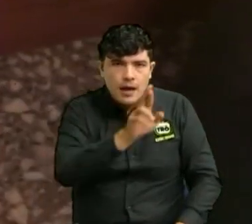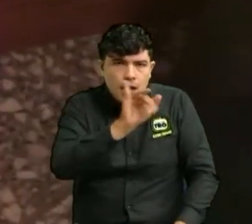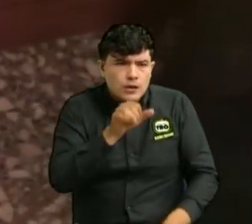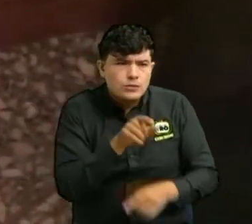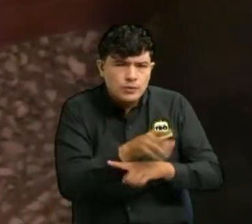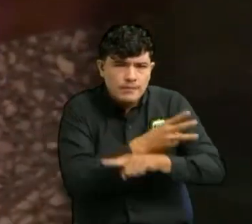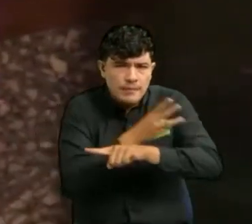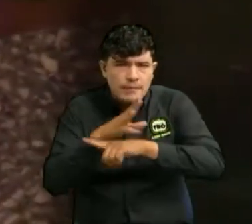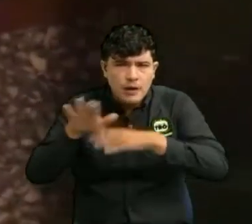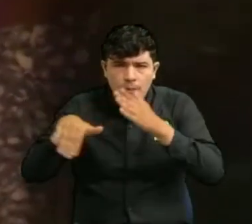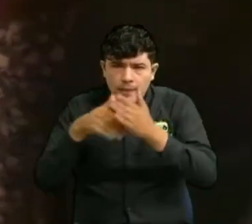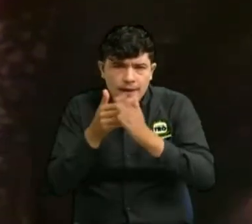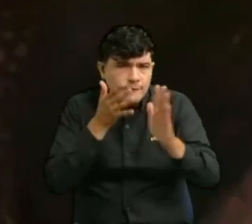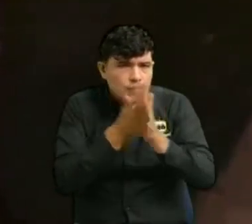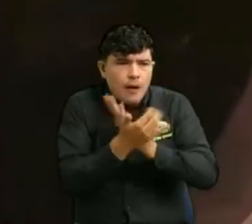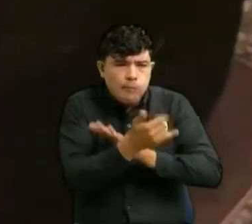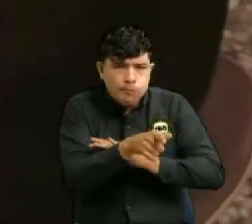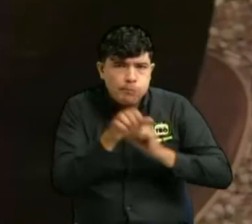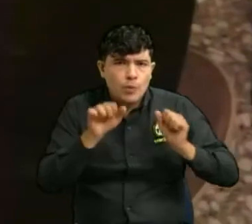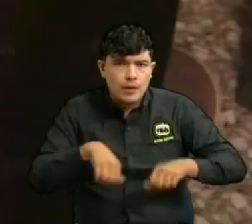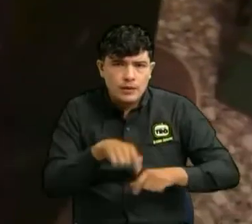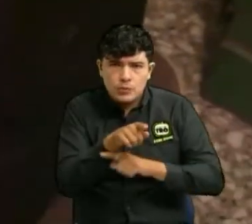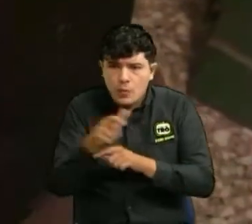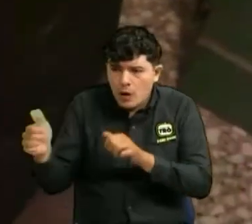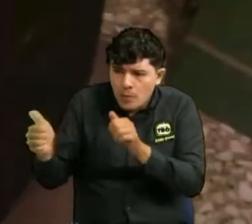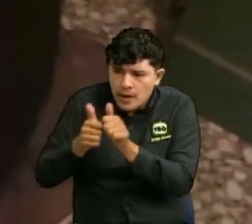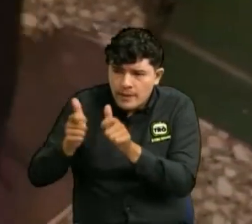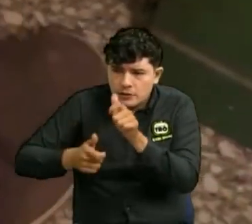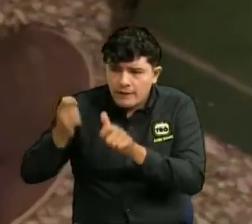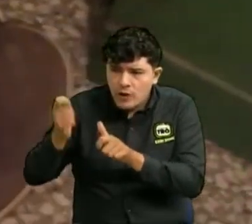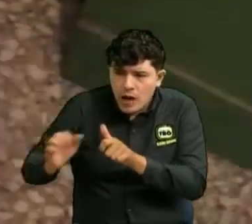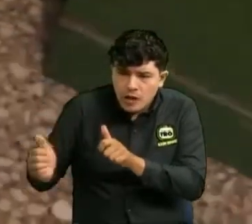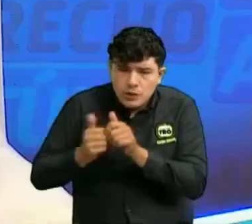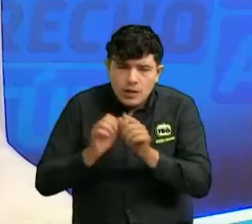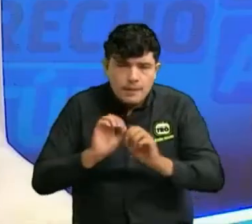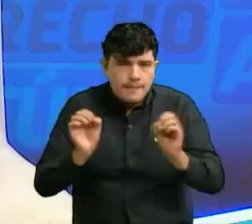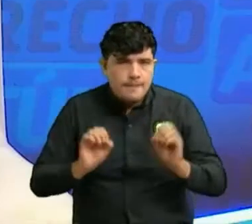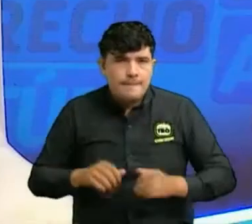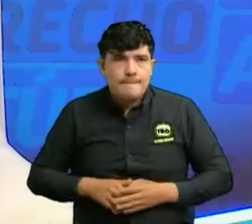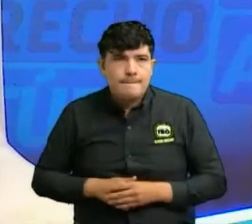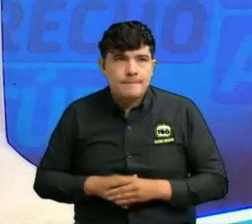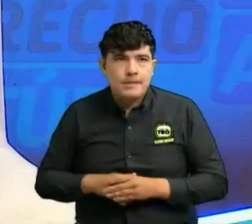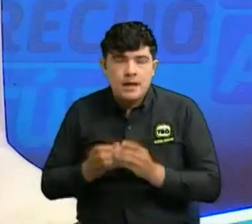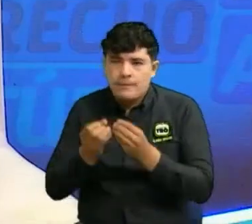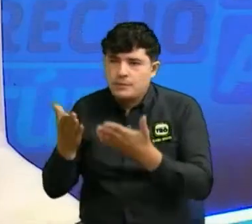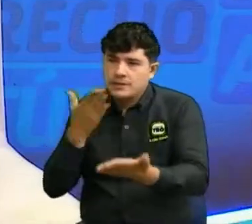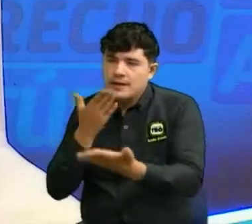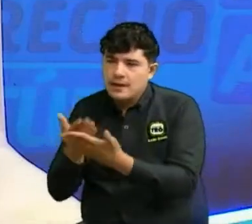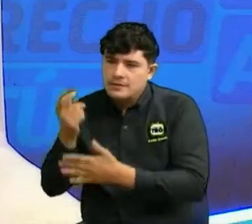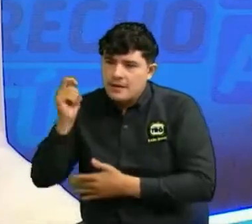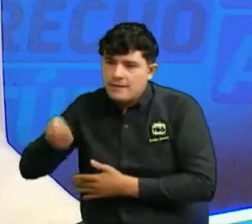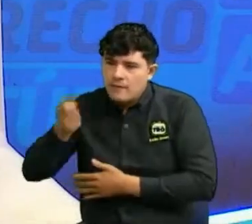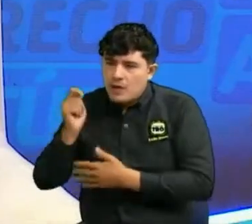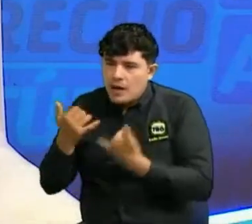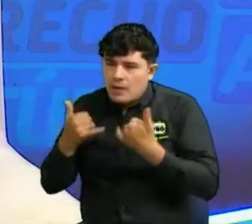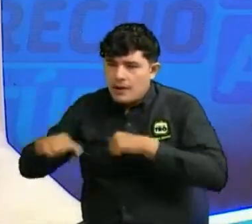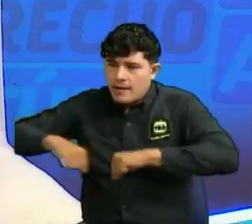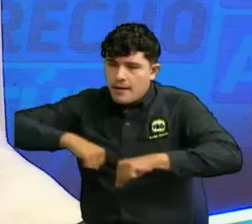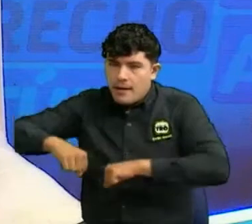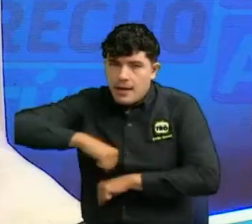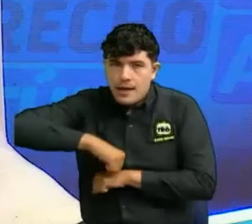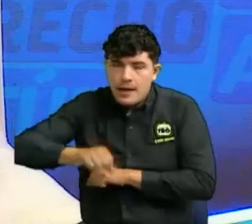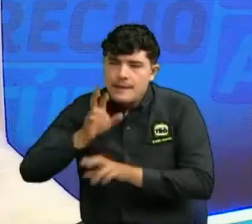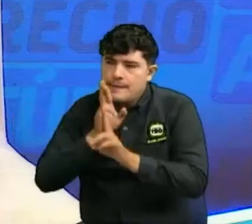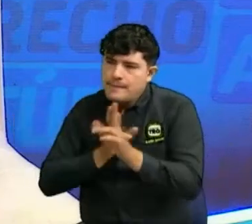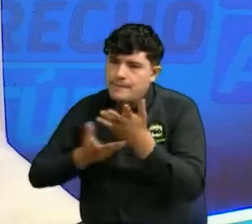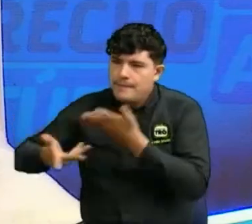la información, la persona lo hace directamente, no requiere de intermediarios. Abogado, muchísimas gracias por acompañarnos en Actúe en Derecho